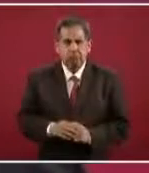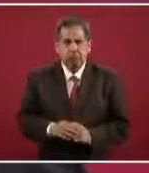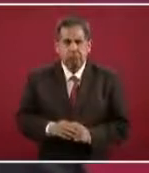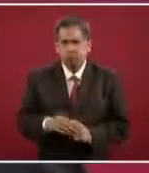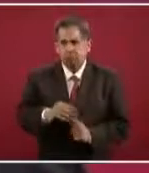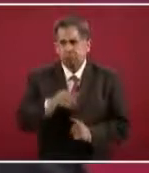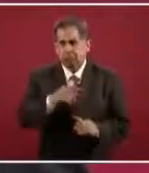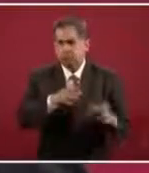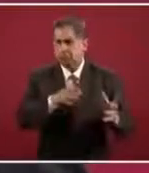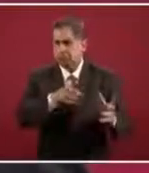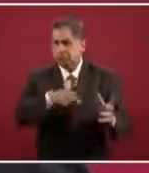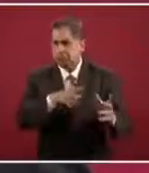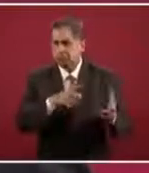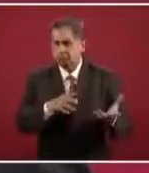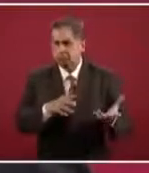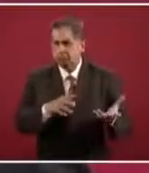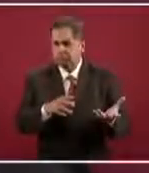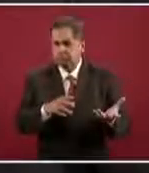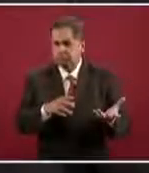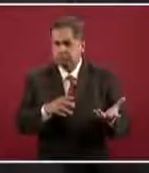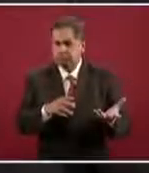ellos lo hicieron